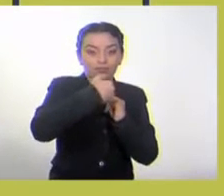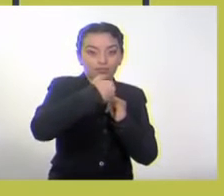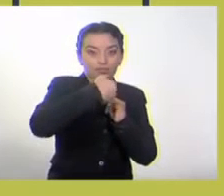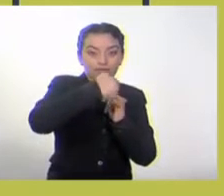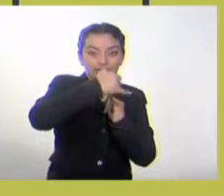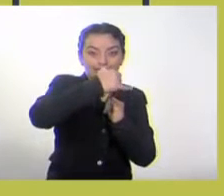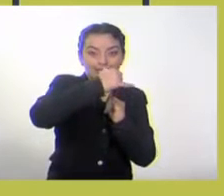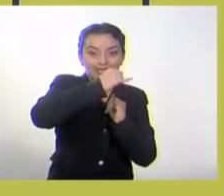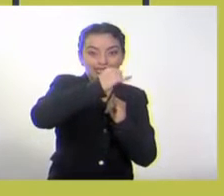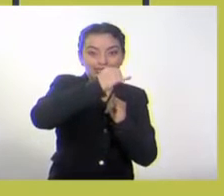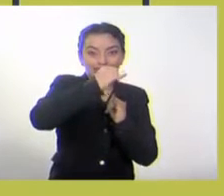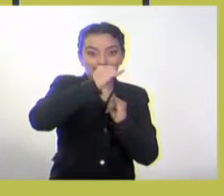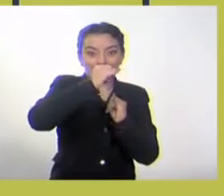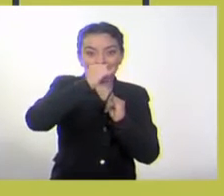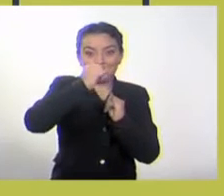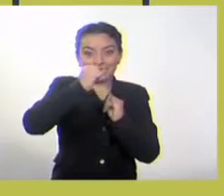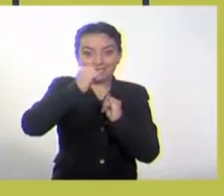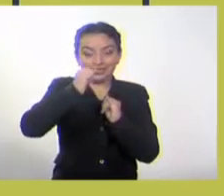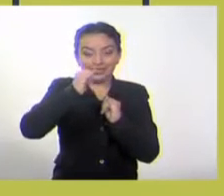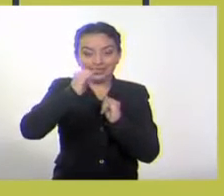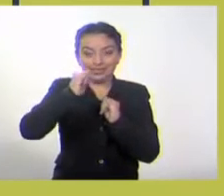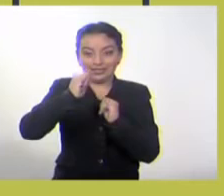cerrar el circuito.